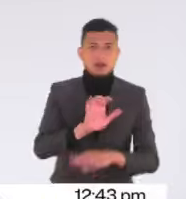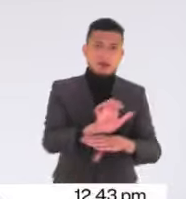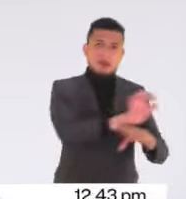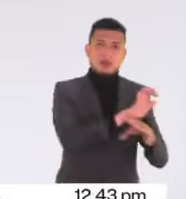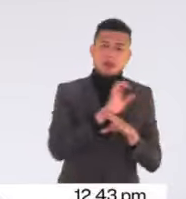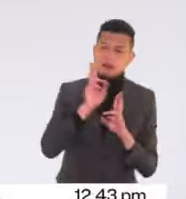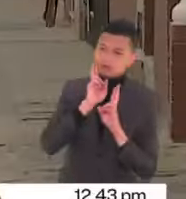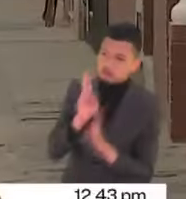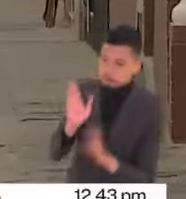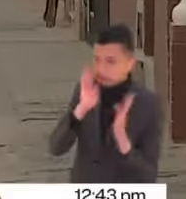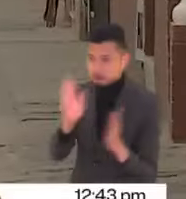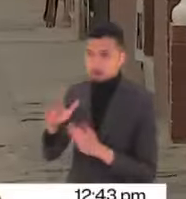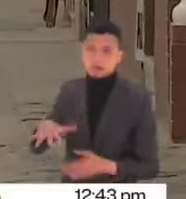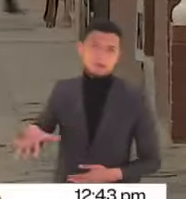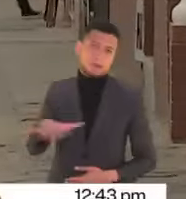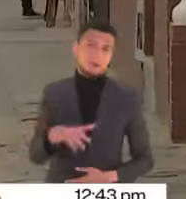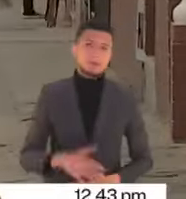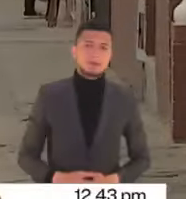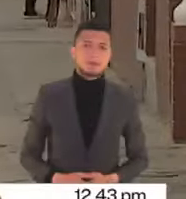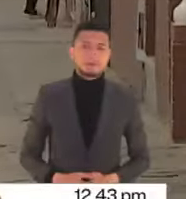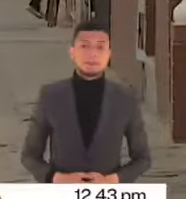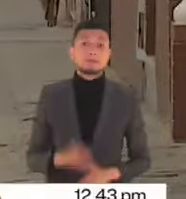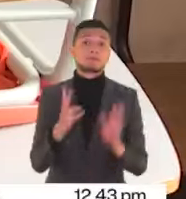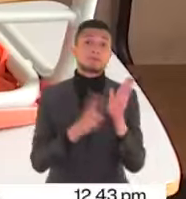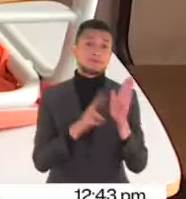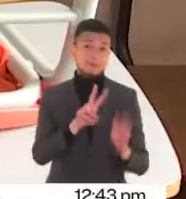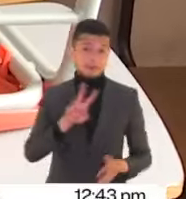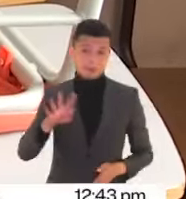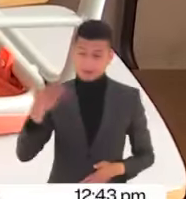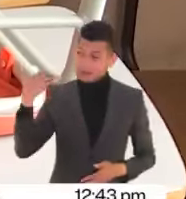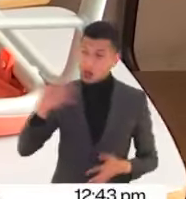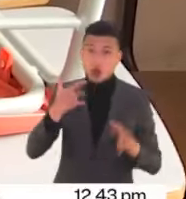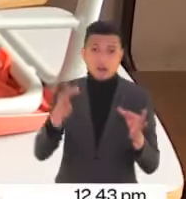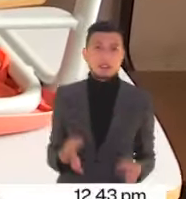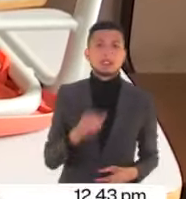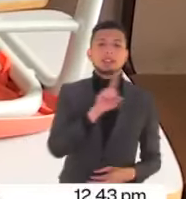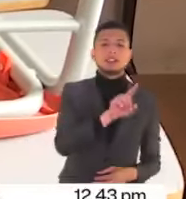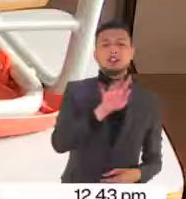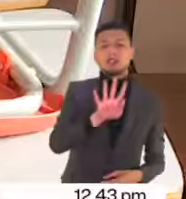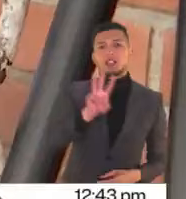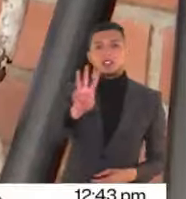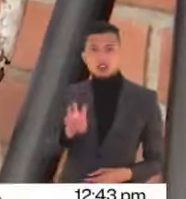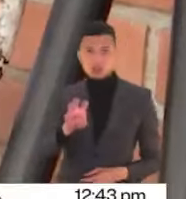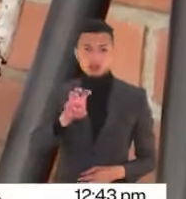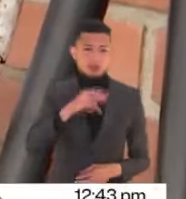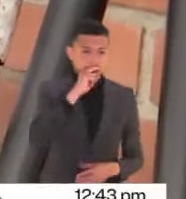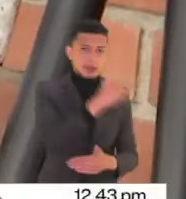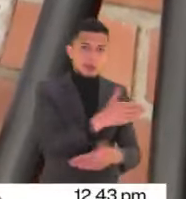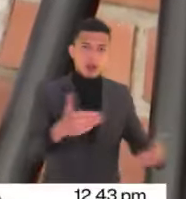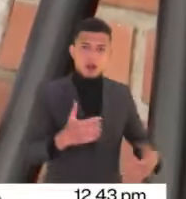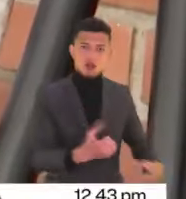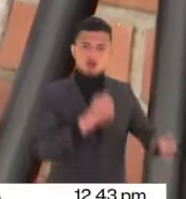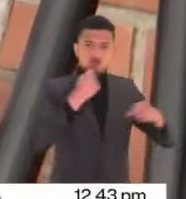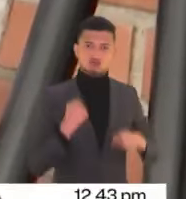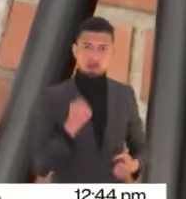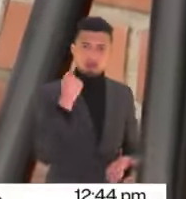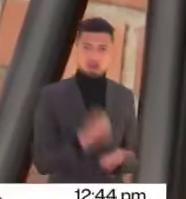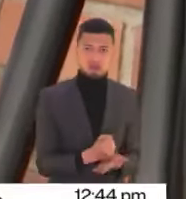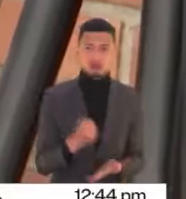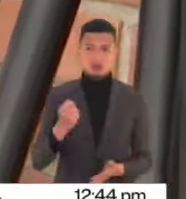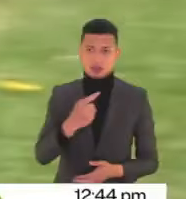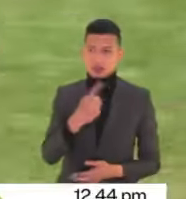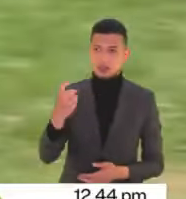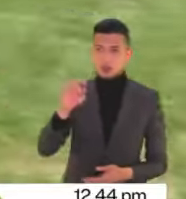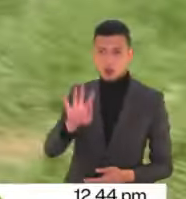que ellas se lo merecen. En 2024 hay un reporte oficial de 148 menores reclutados en Cauca, pero el subregistro, ante el temor